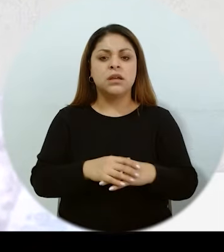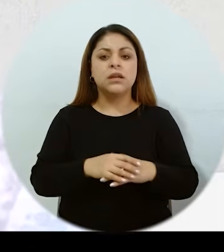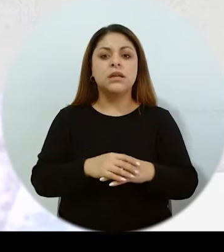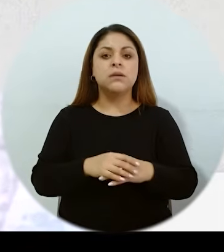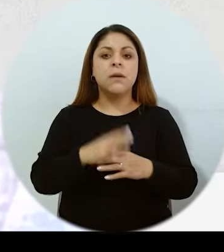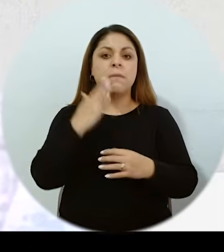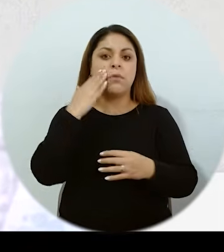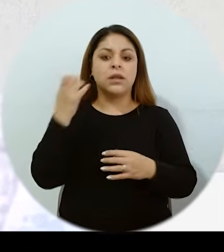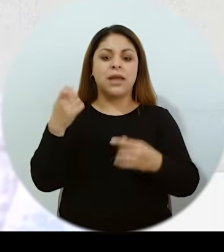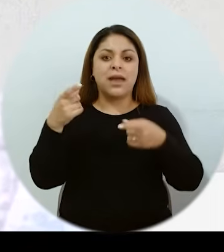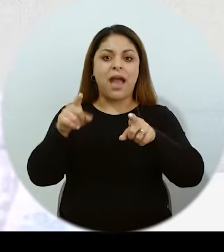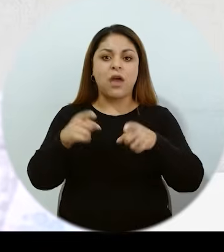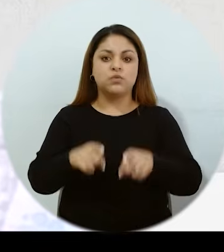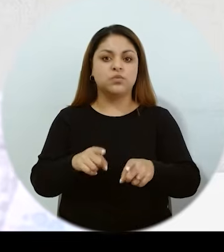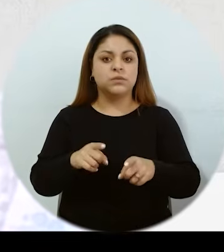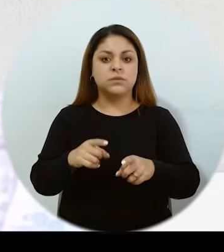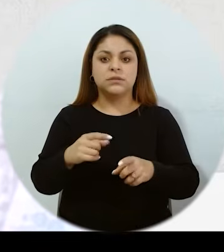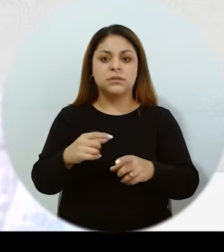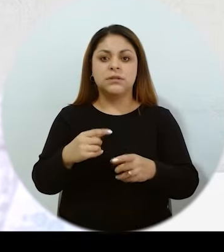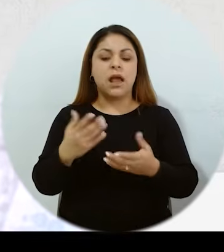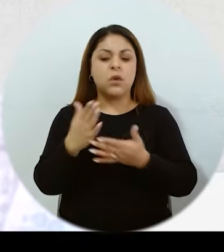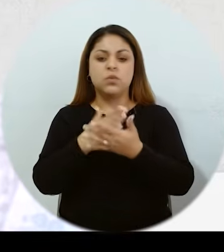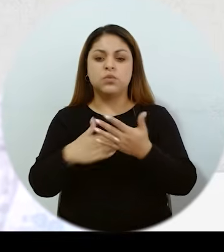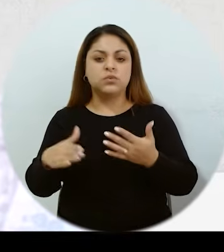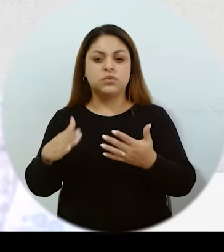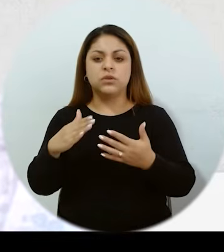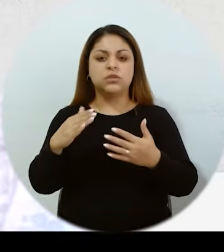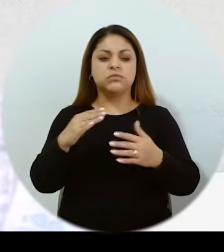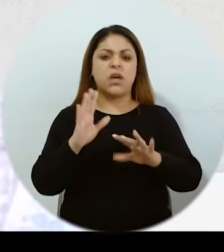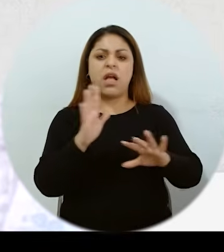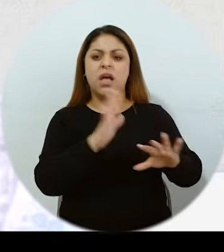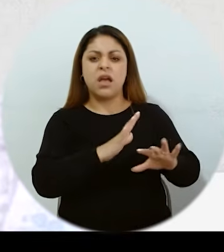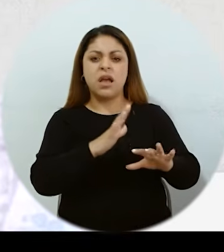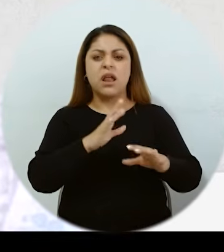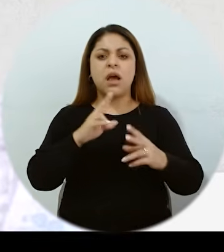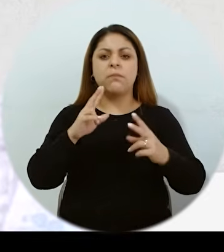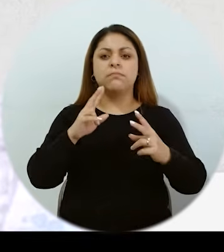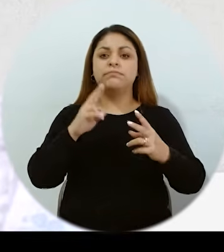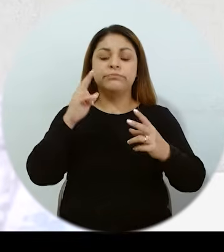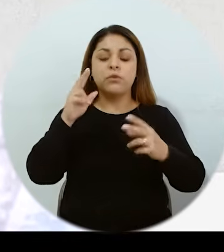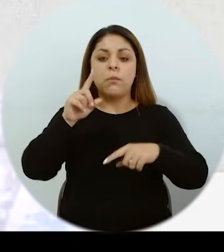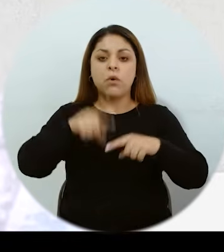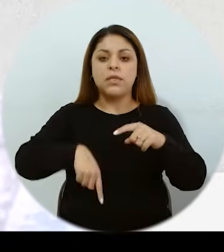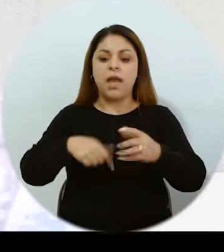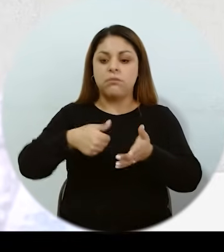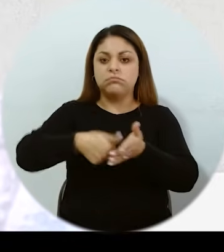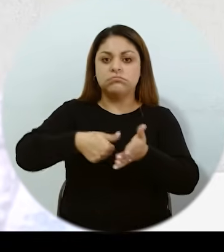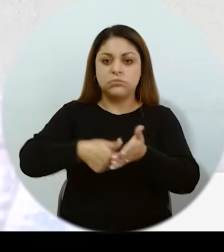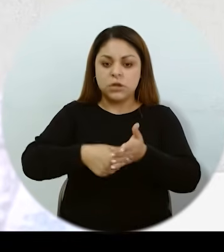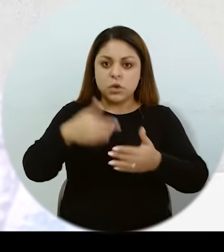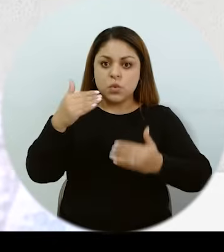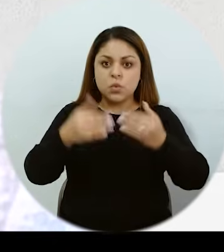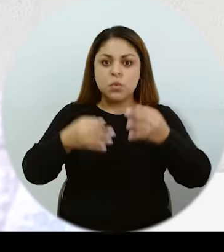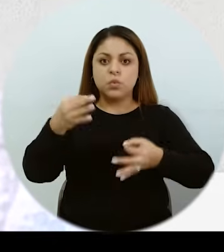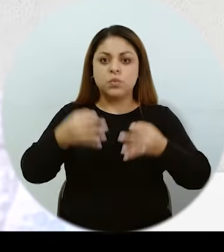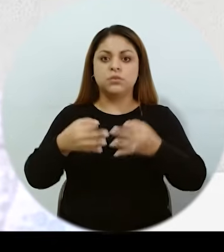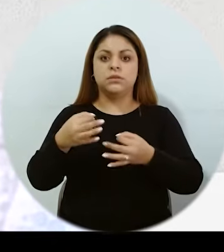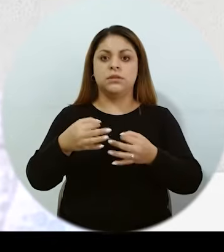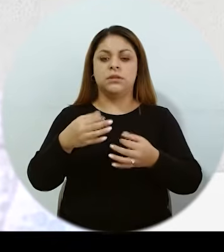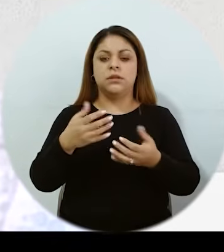con casos espurios se desconociera la voluntad popular expresada en las urnas. Creo que es el país donde